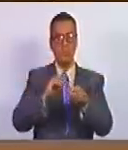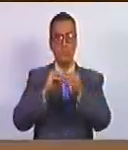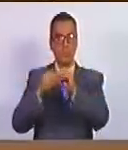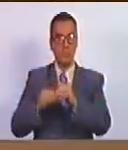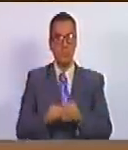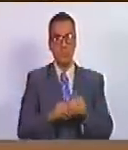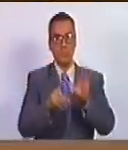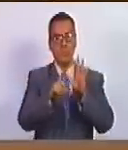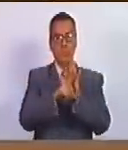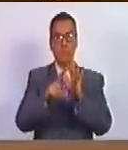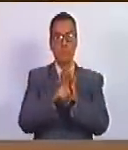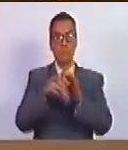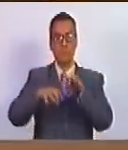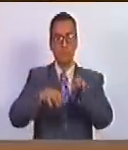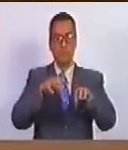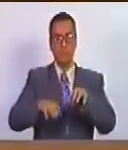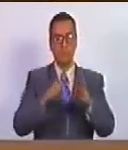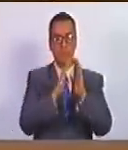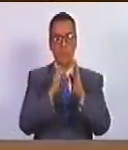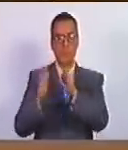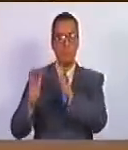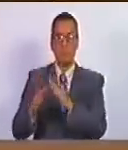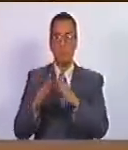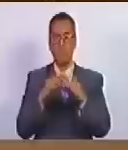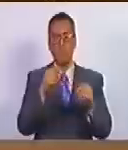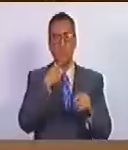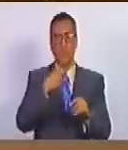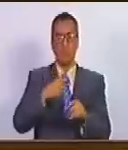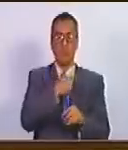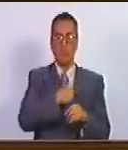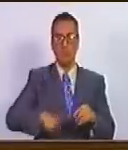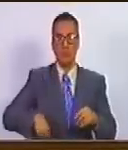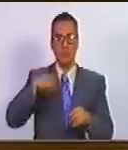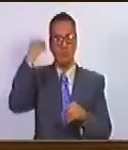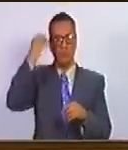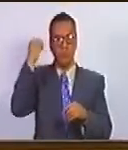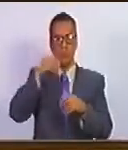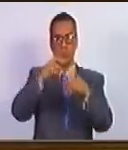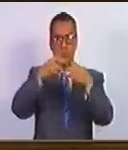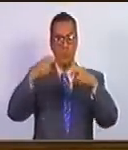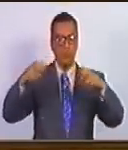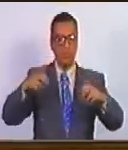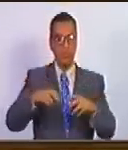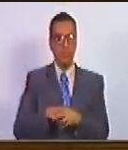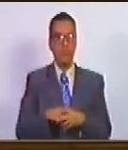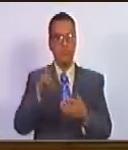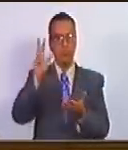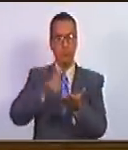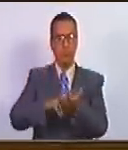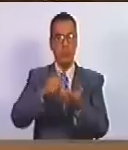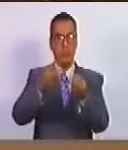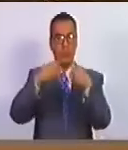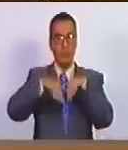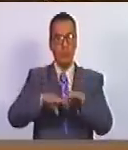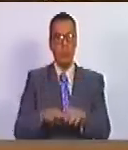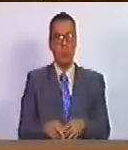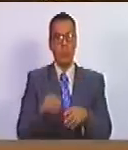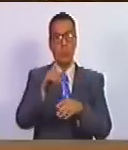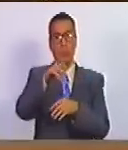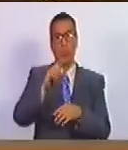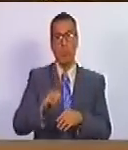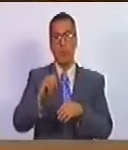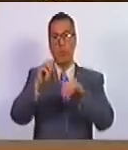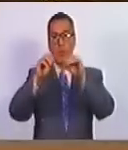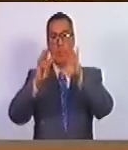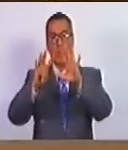adecuación de las leyes estadales y ordenanzas. Esto, señor presidente. En consideración el epígrafe. Aprobado. Siguiente. Centésimo